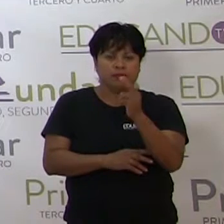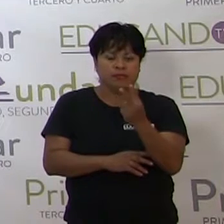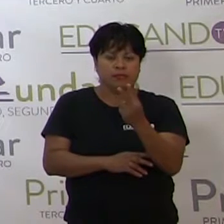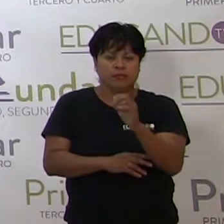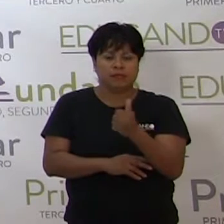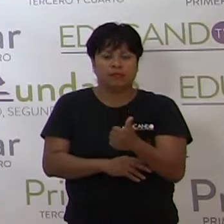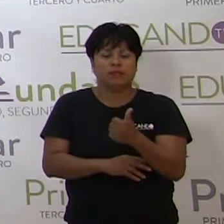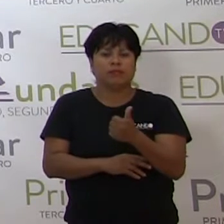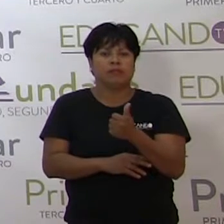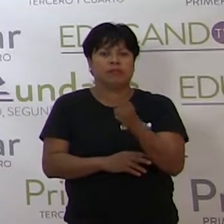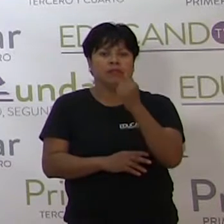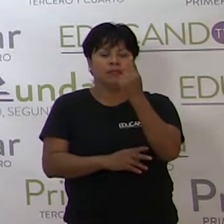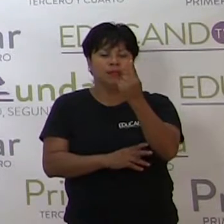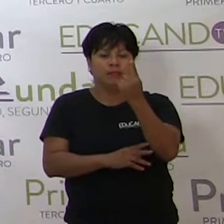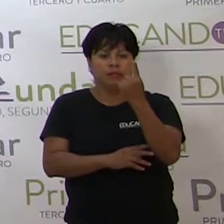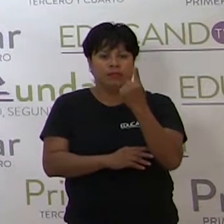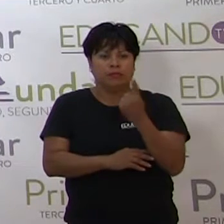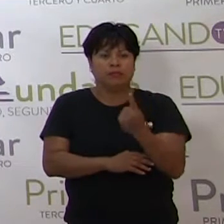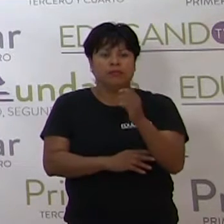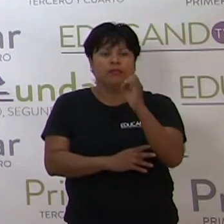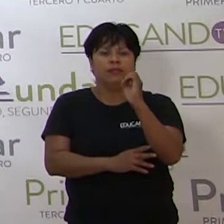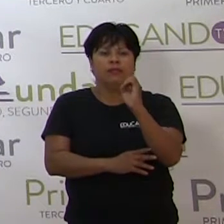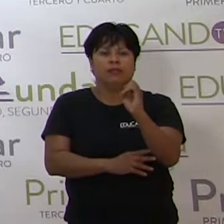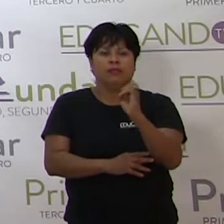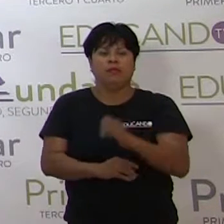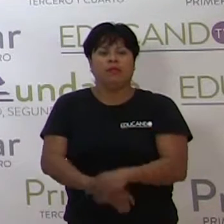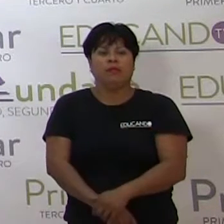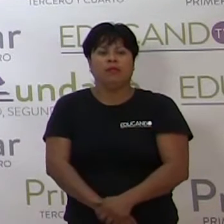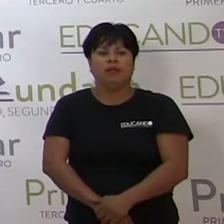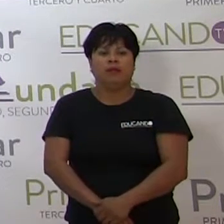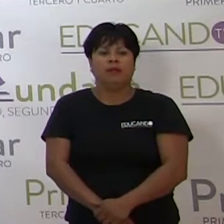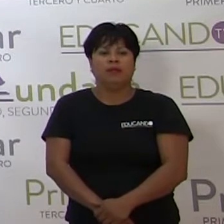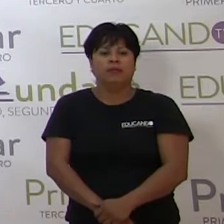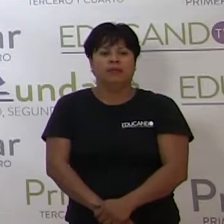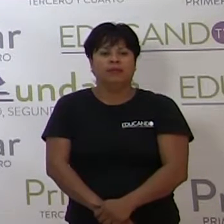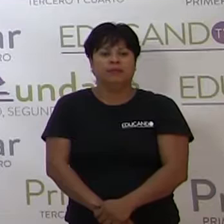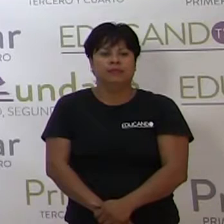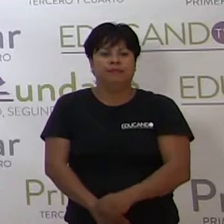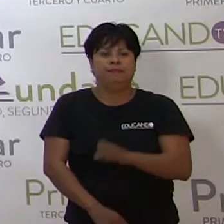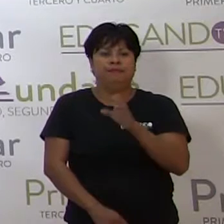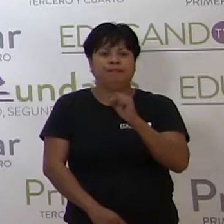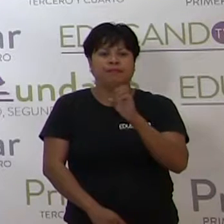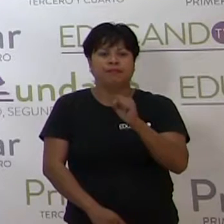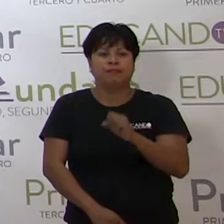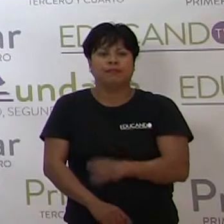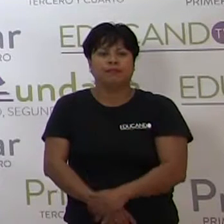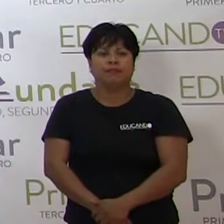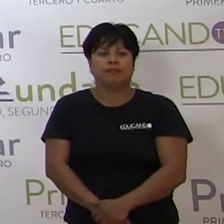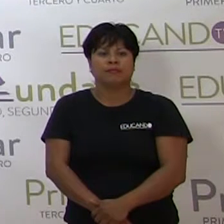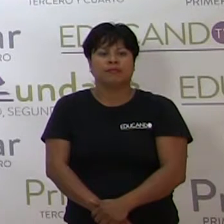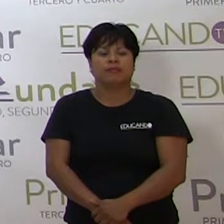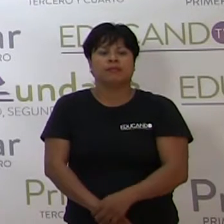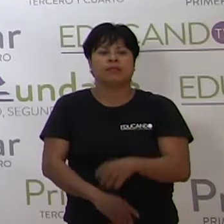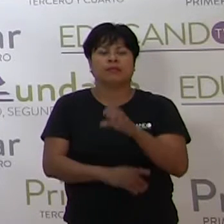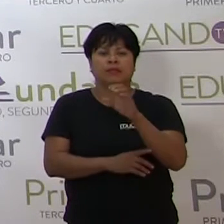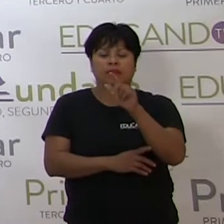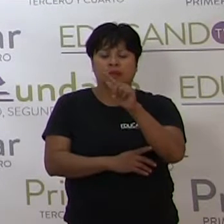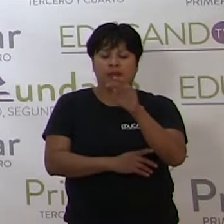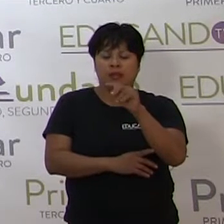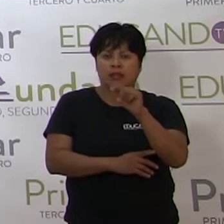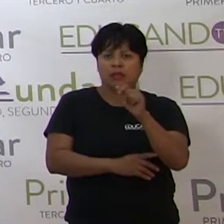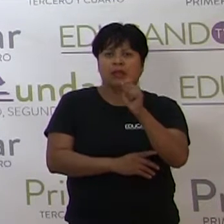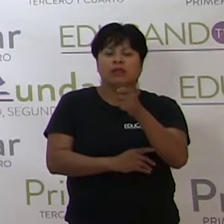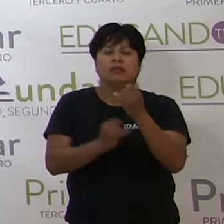2, 6, 1 menos 1, 0. 60. Teta es igual